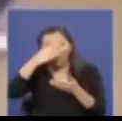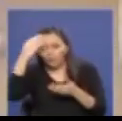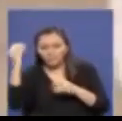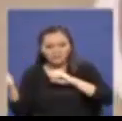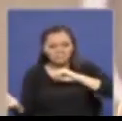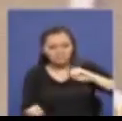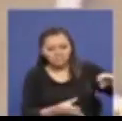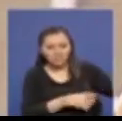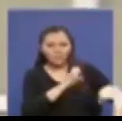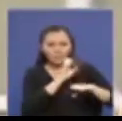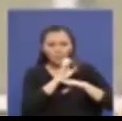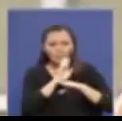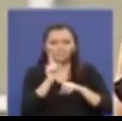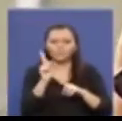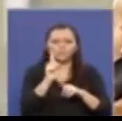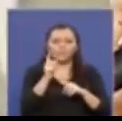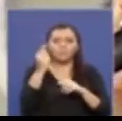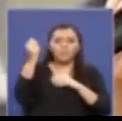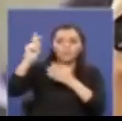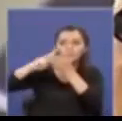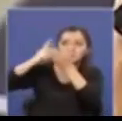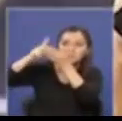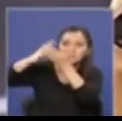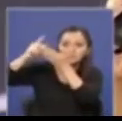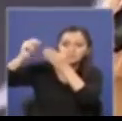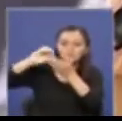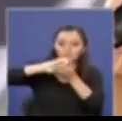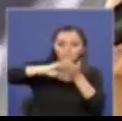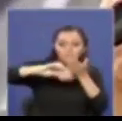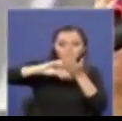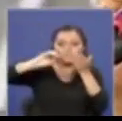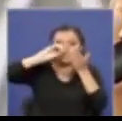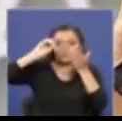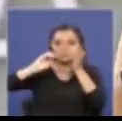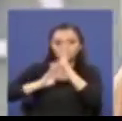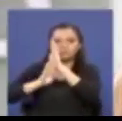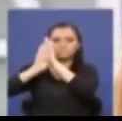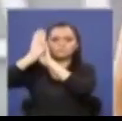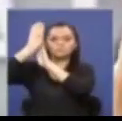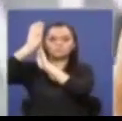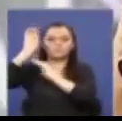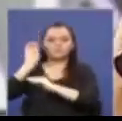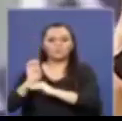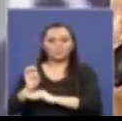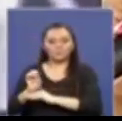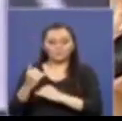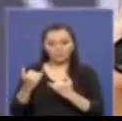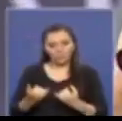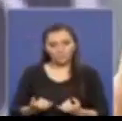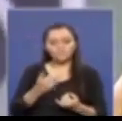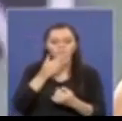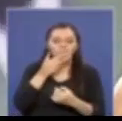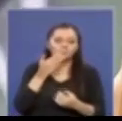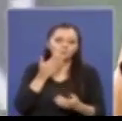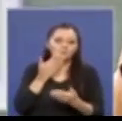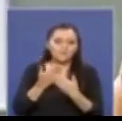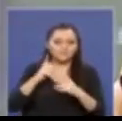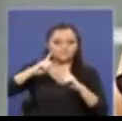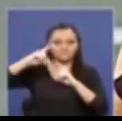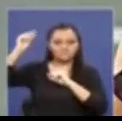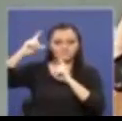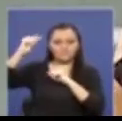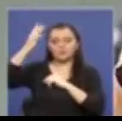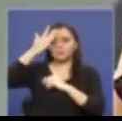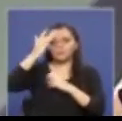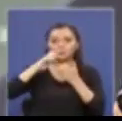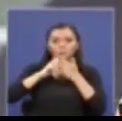y las remesas de esos migrantes ganadas con tanto esfuerzo fueron las que mantuvieron en vida a nuestro país. Después